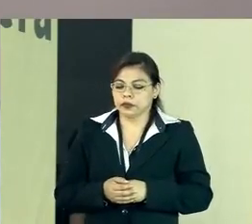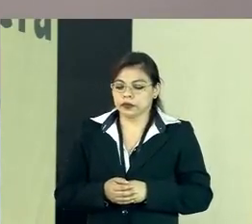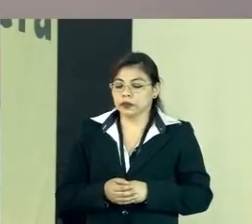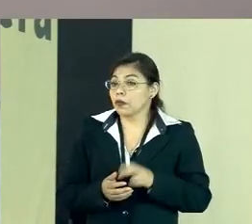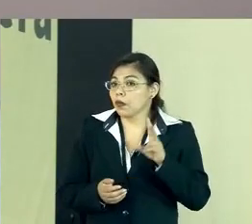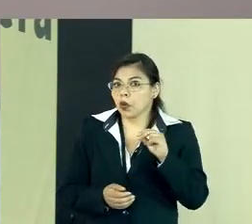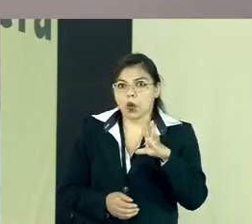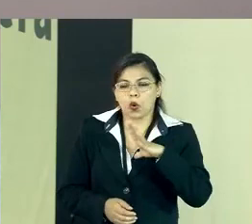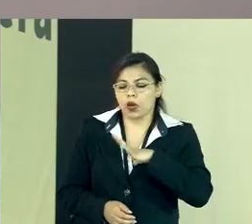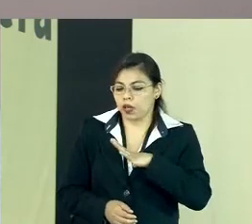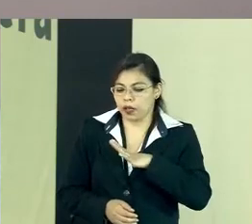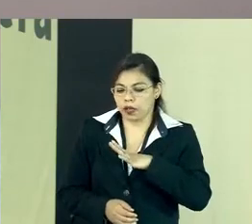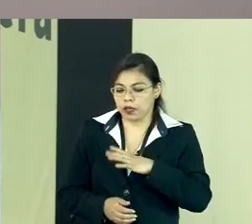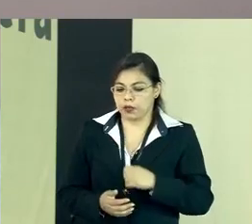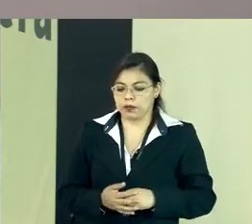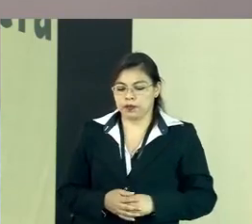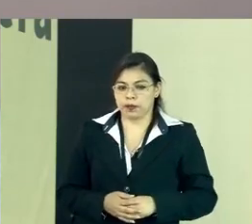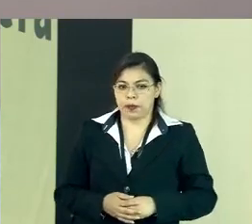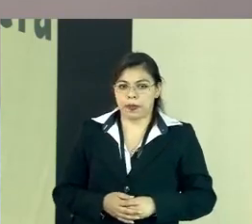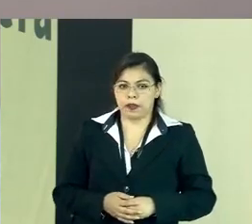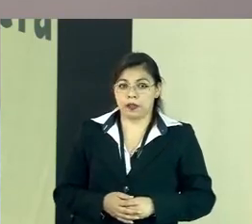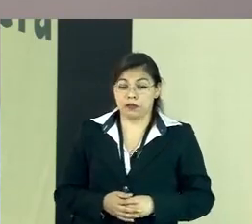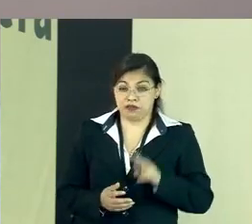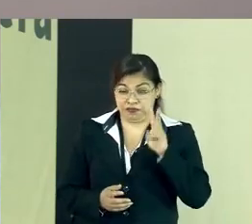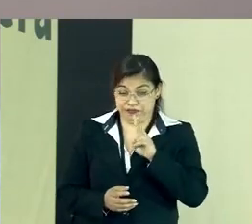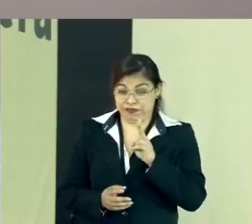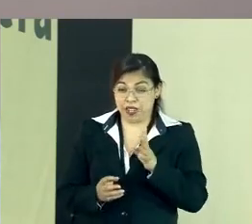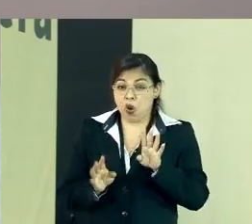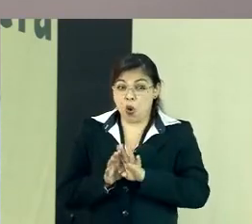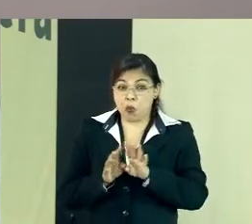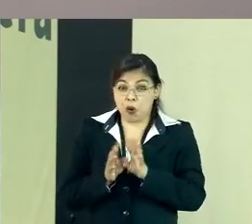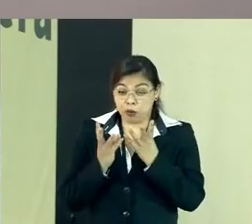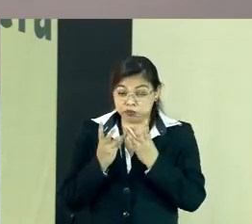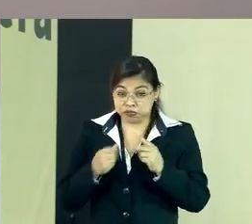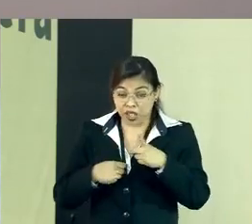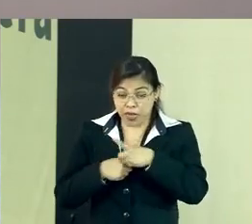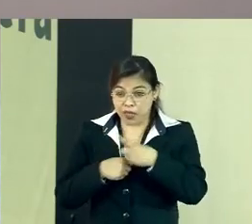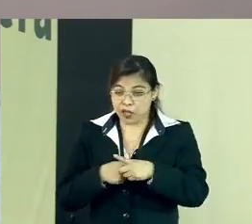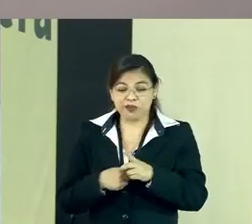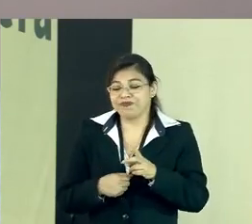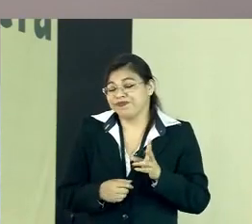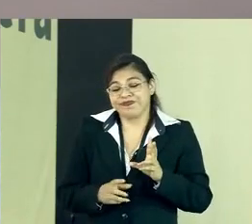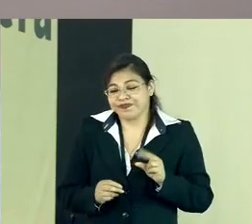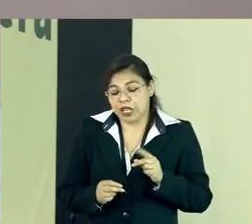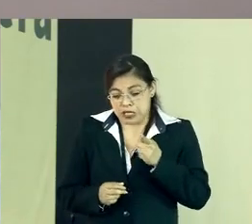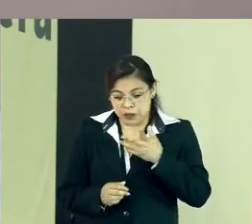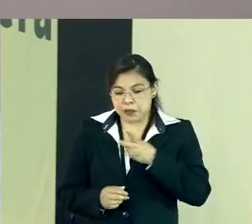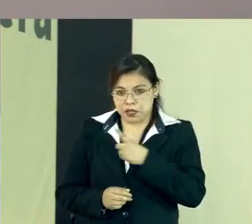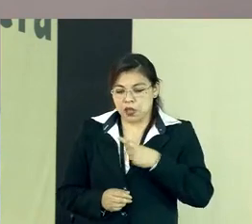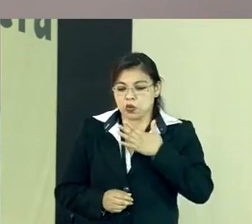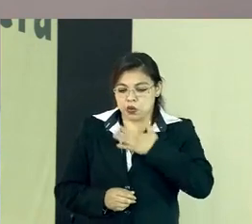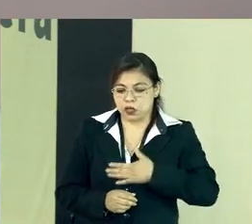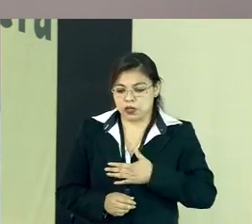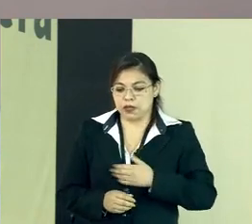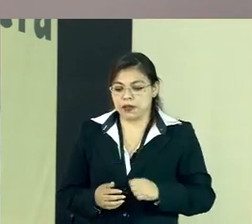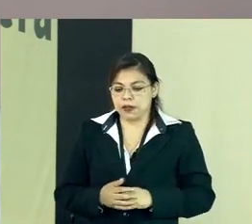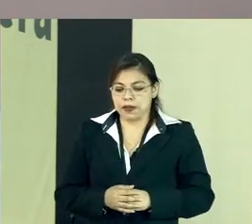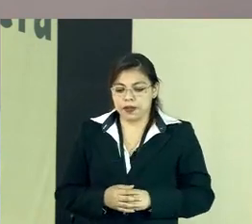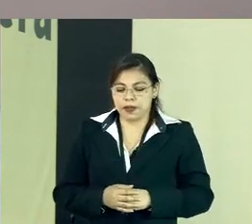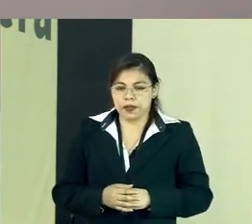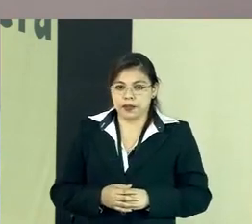no hay reparación de daños si no hay justicia hay herida y